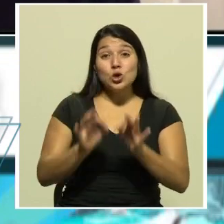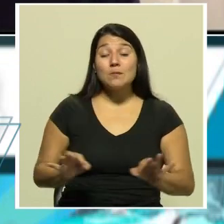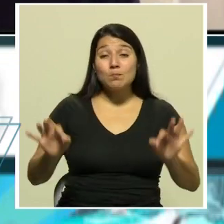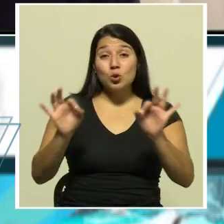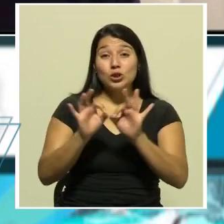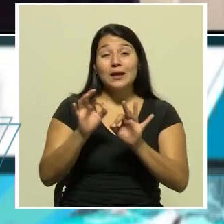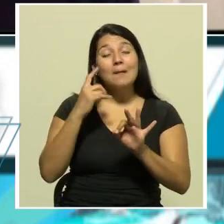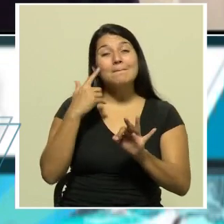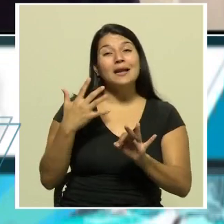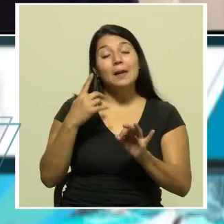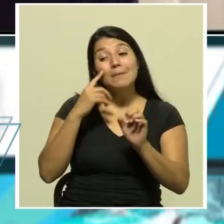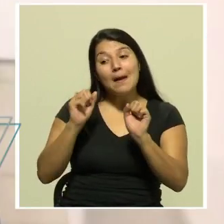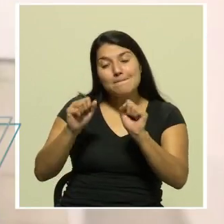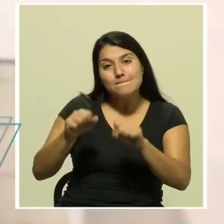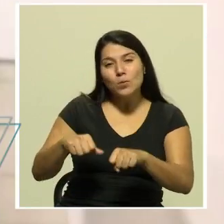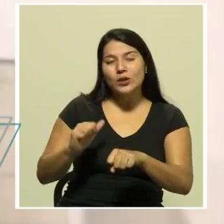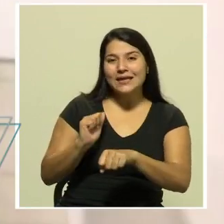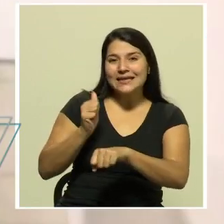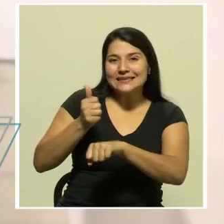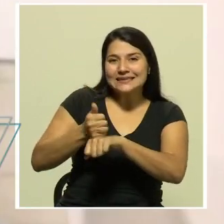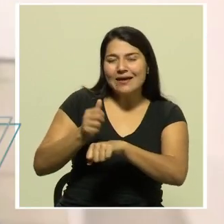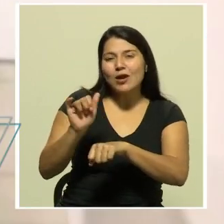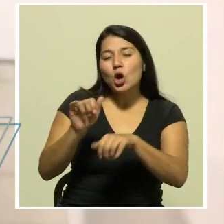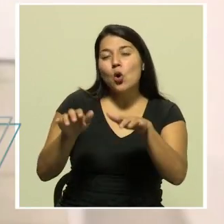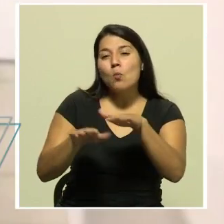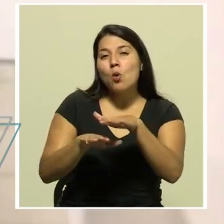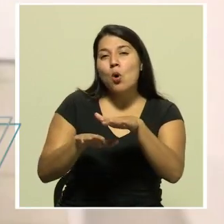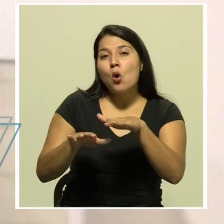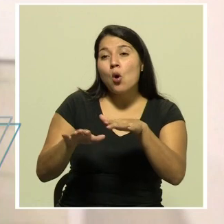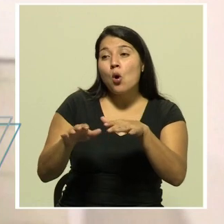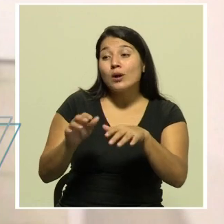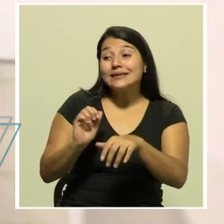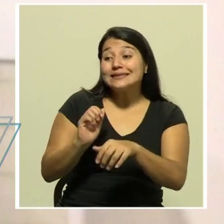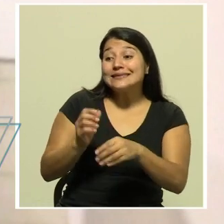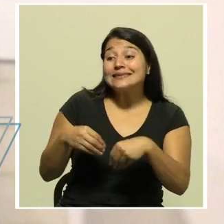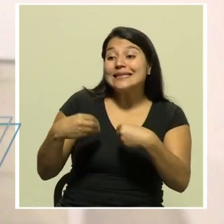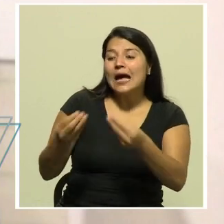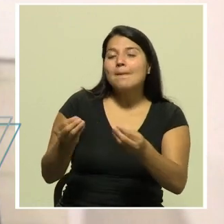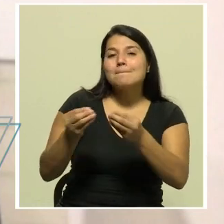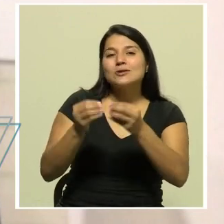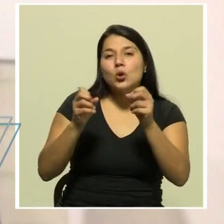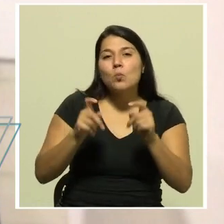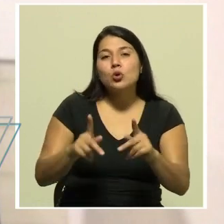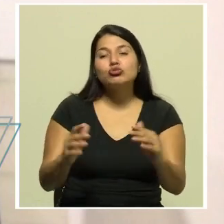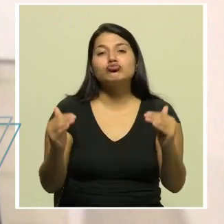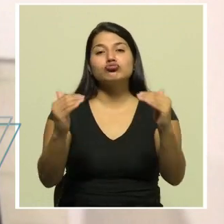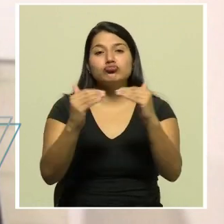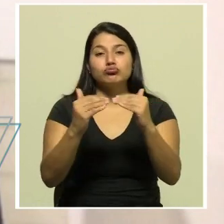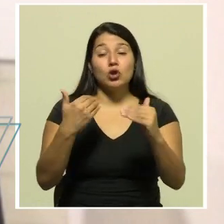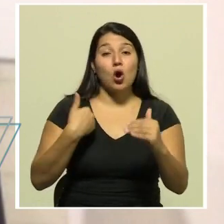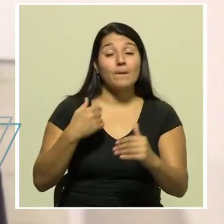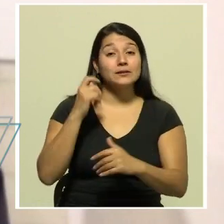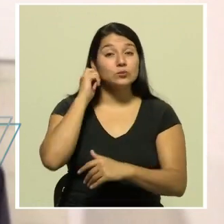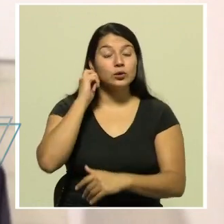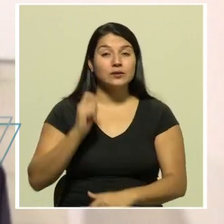generar una base de oportunidades que sean similares entre hombres y